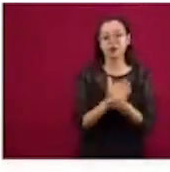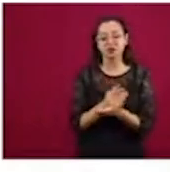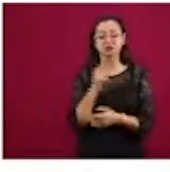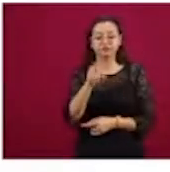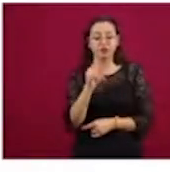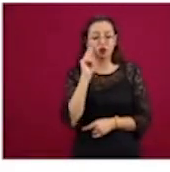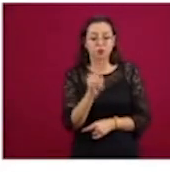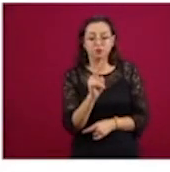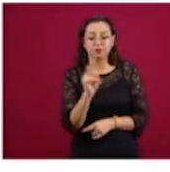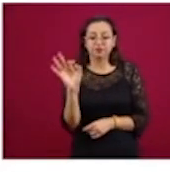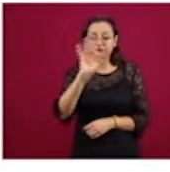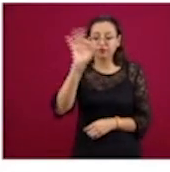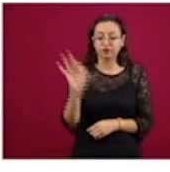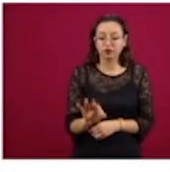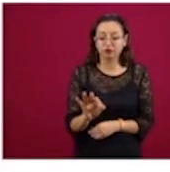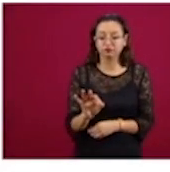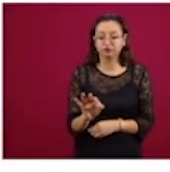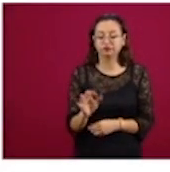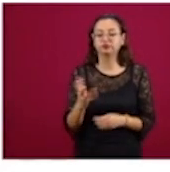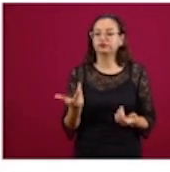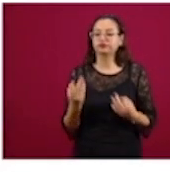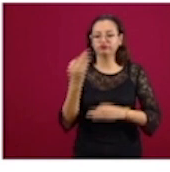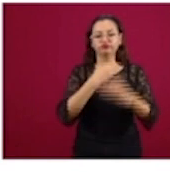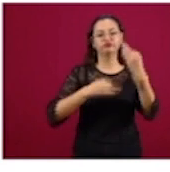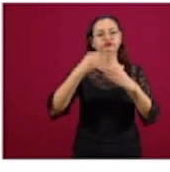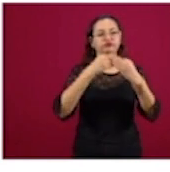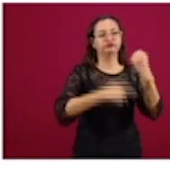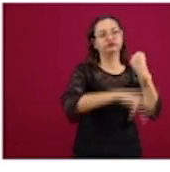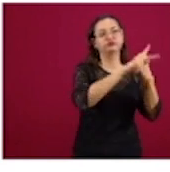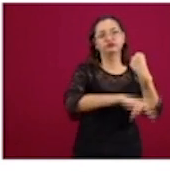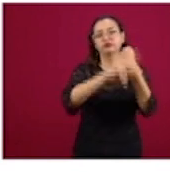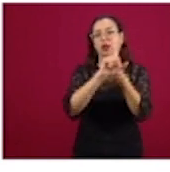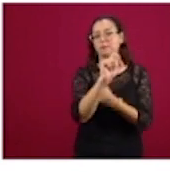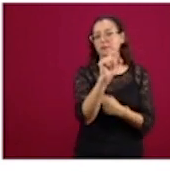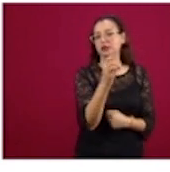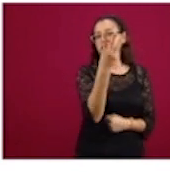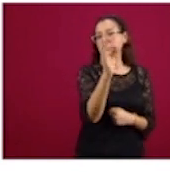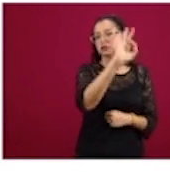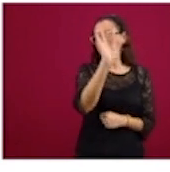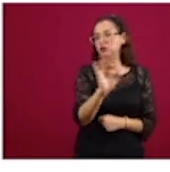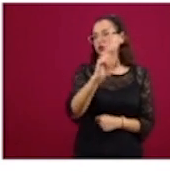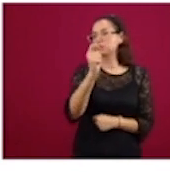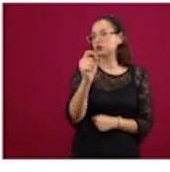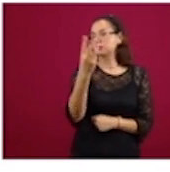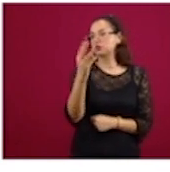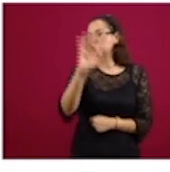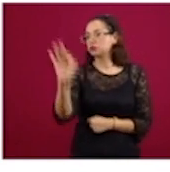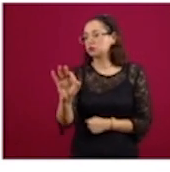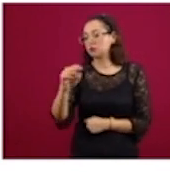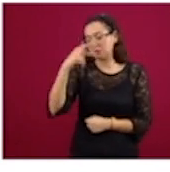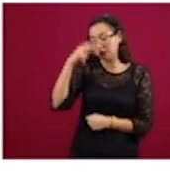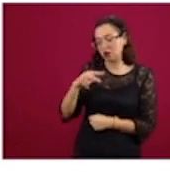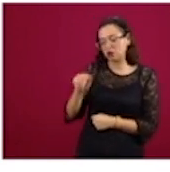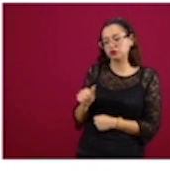de porciento de recorte, todos quedan con 23% y México queda con 6%. Hay